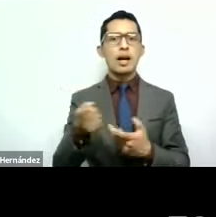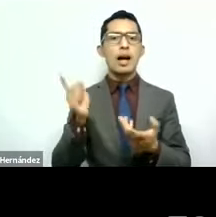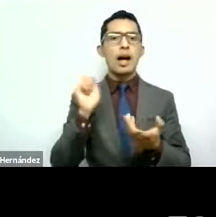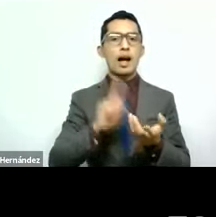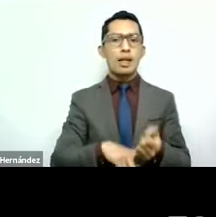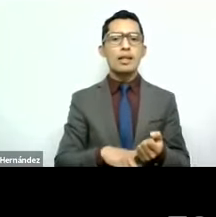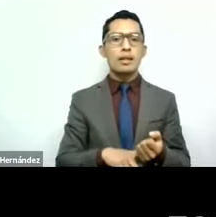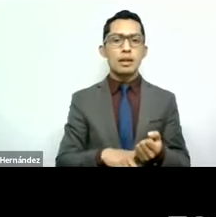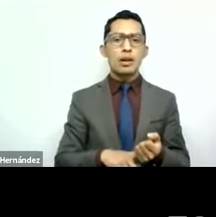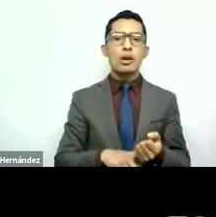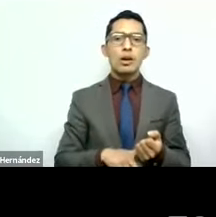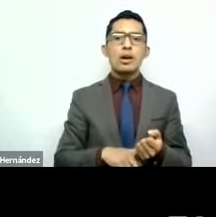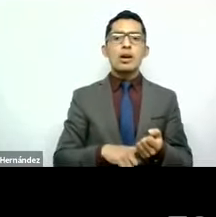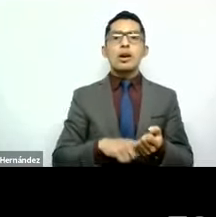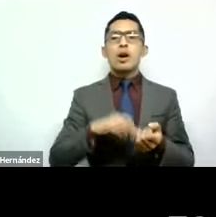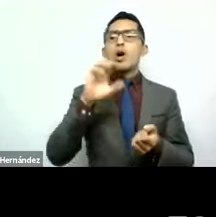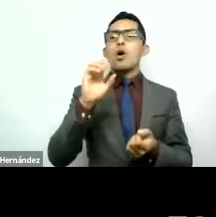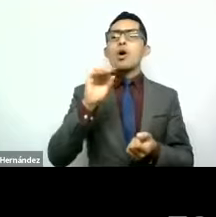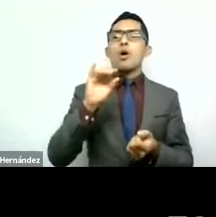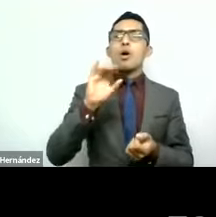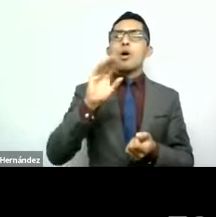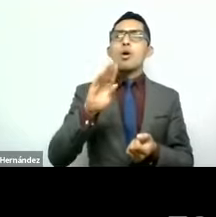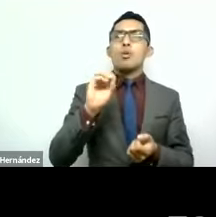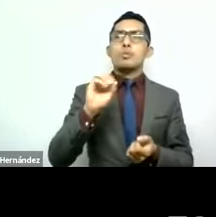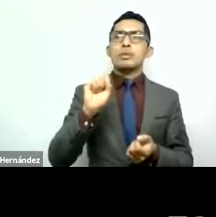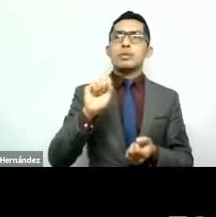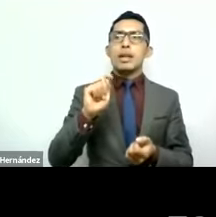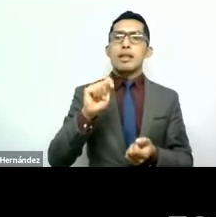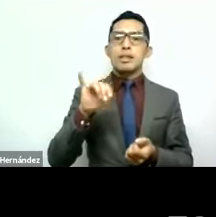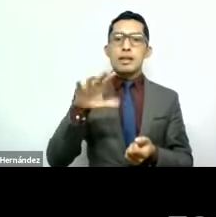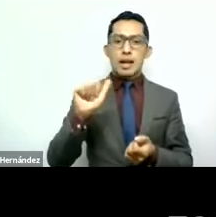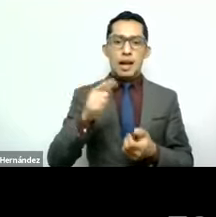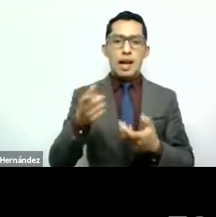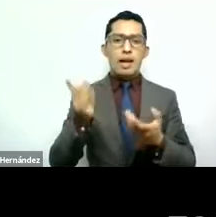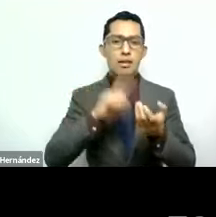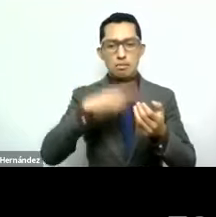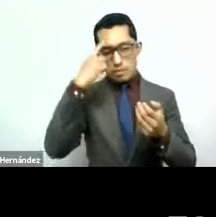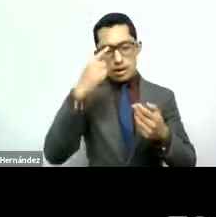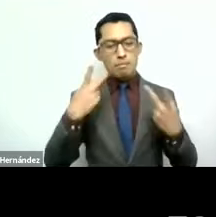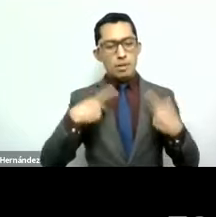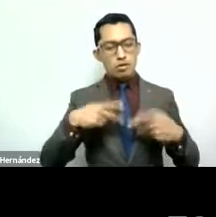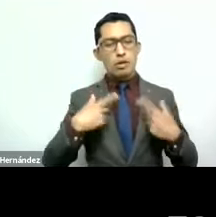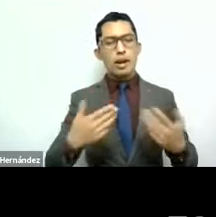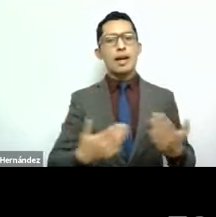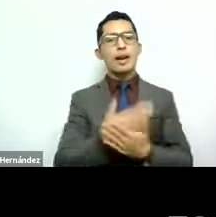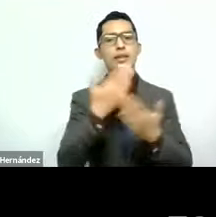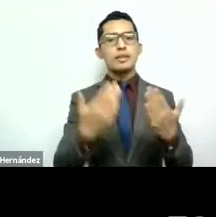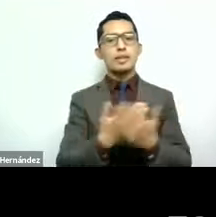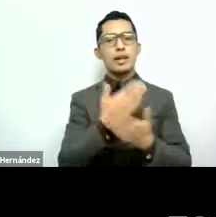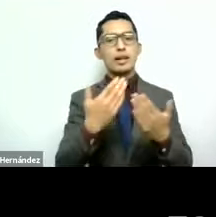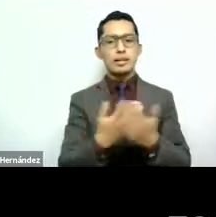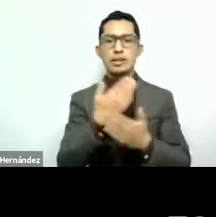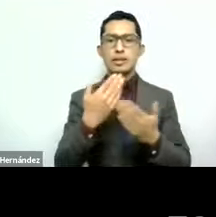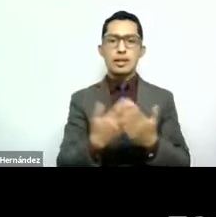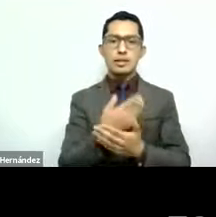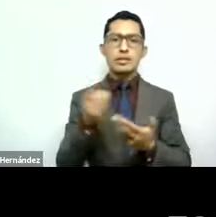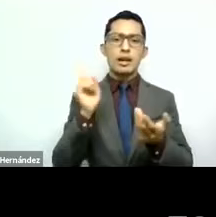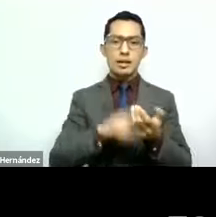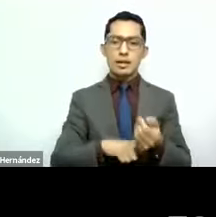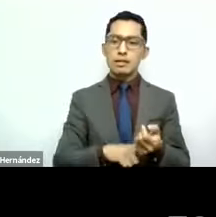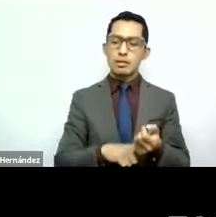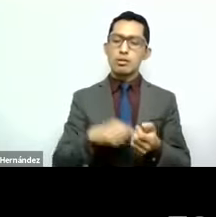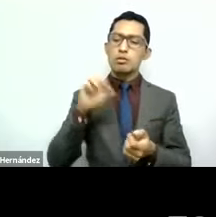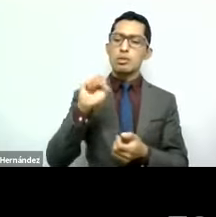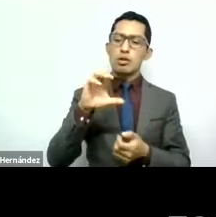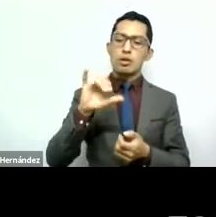solo nos atraviesa a las mujeres en esos procesos naturales y reproductivos, ¿no? Como la Suprema Corte, por ejemplo, se